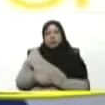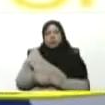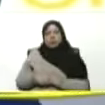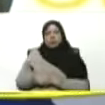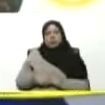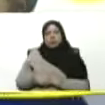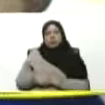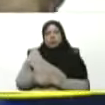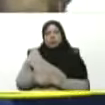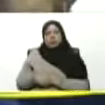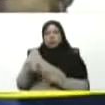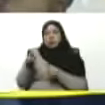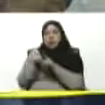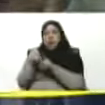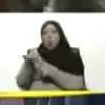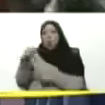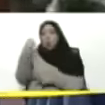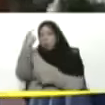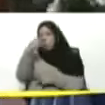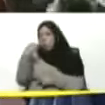Es la cara de tu padre.